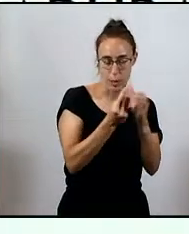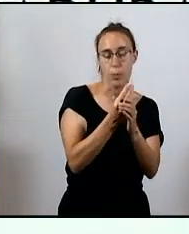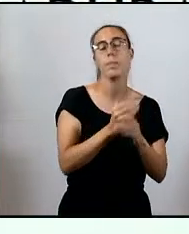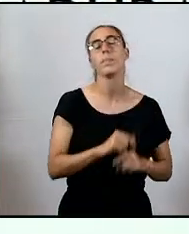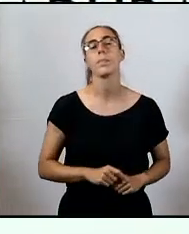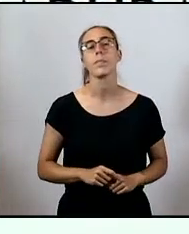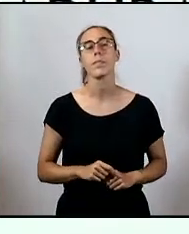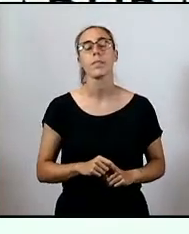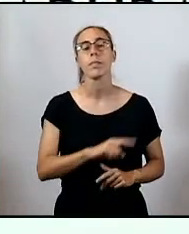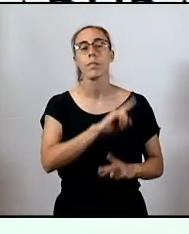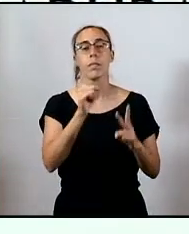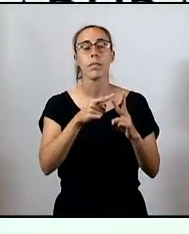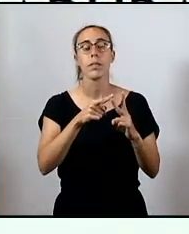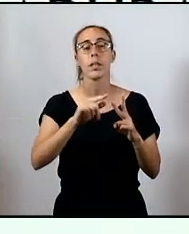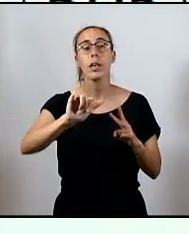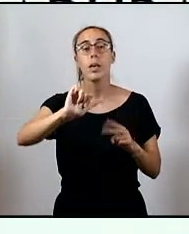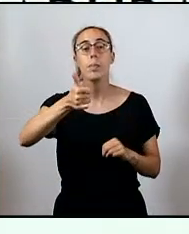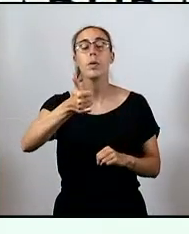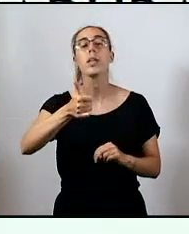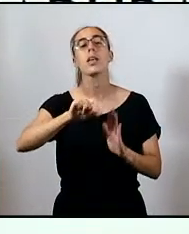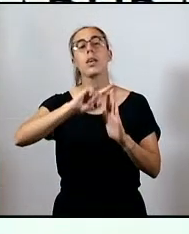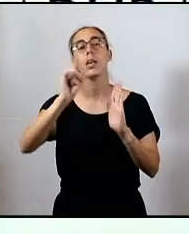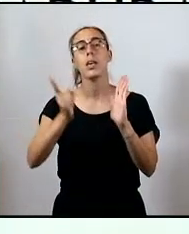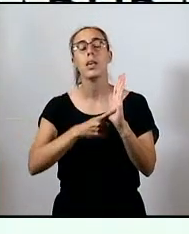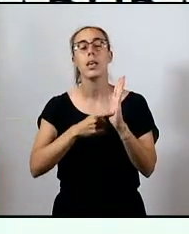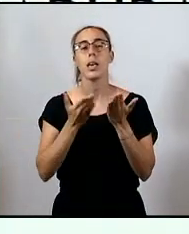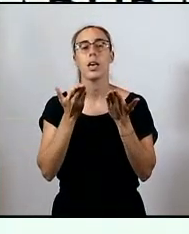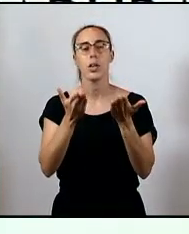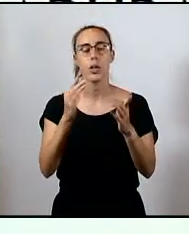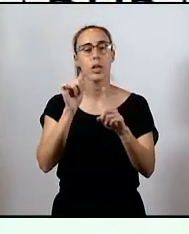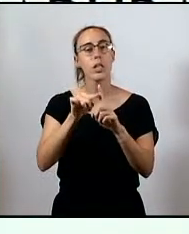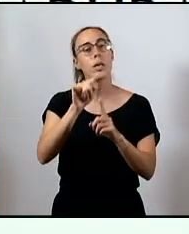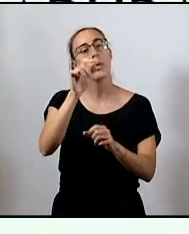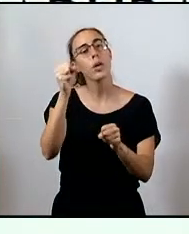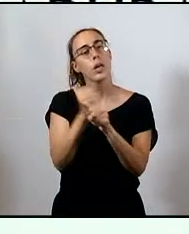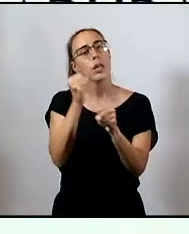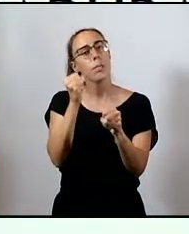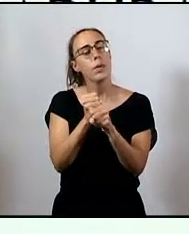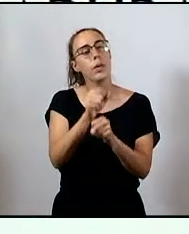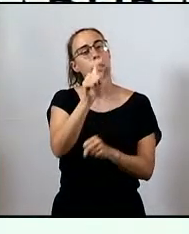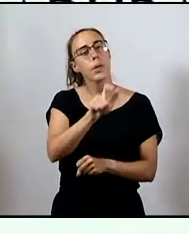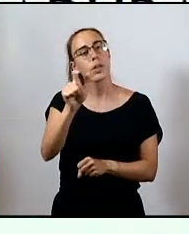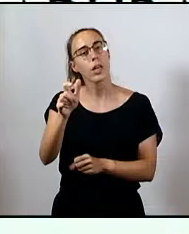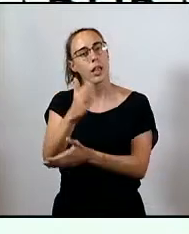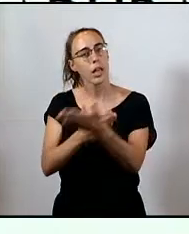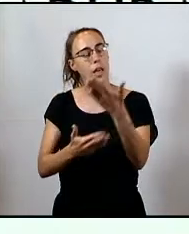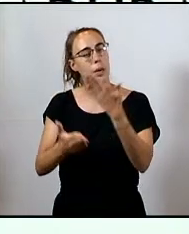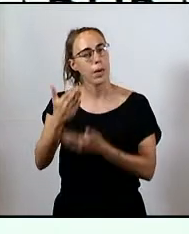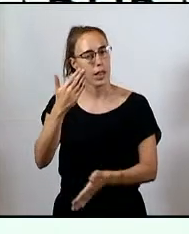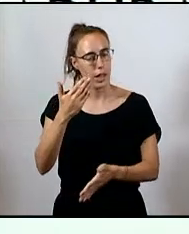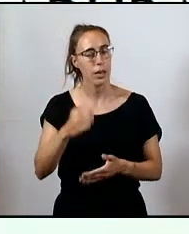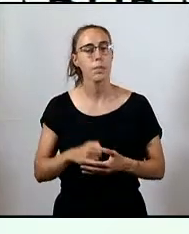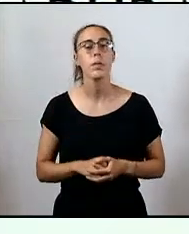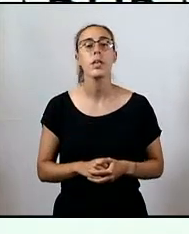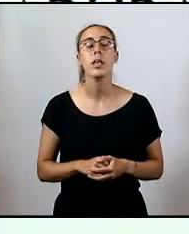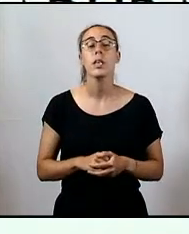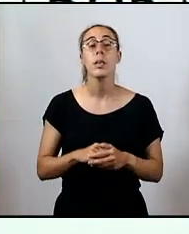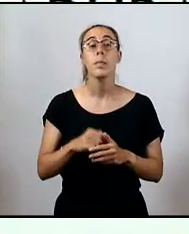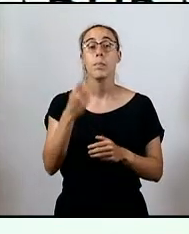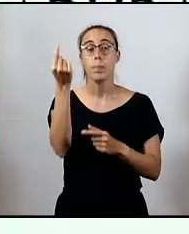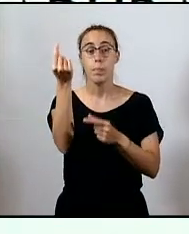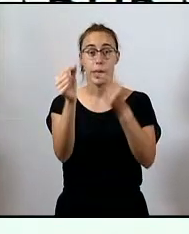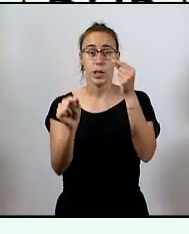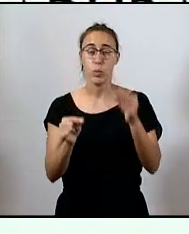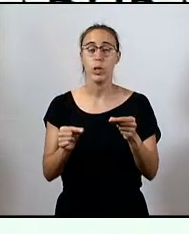Continuando con la aprobación de una línea de ayudas para el fomento del empleo de personas con discapacidad en el mercado ordinario, con un presupuesto de 3